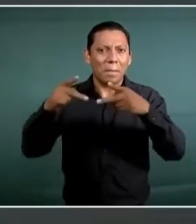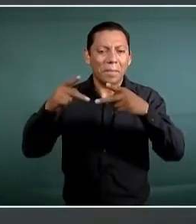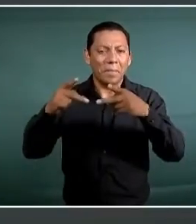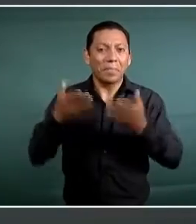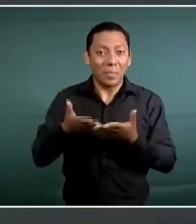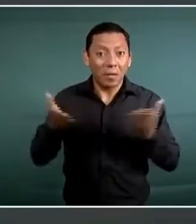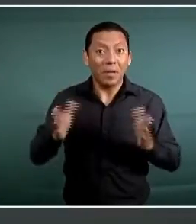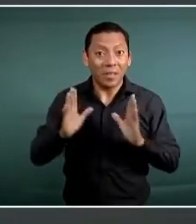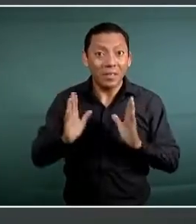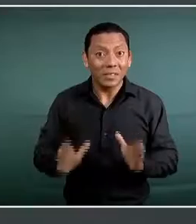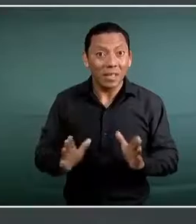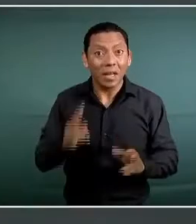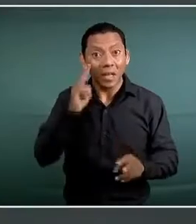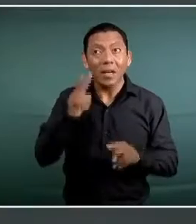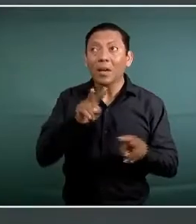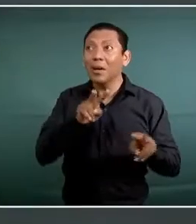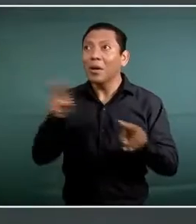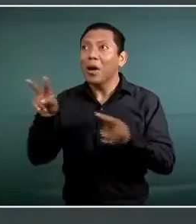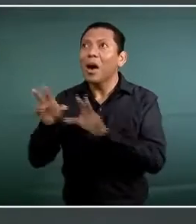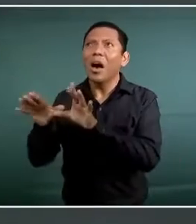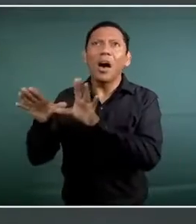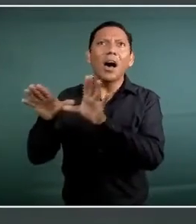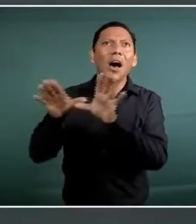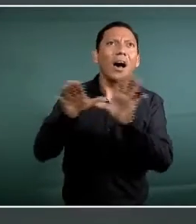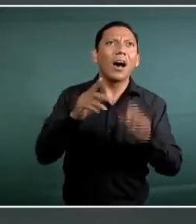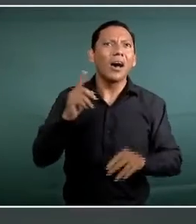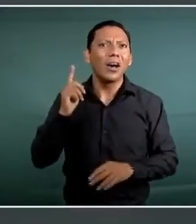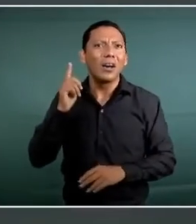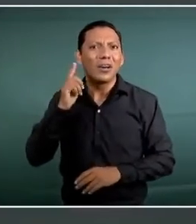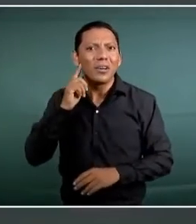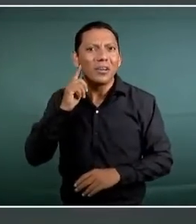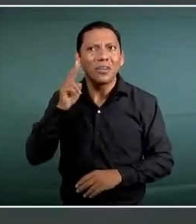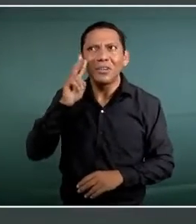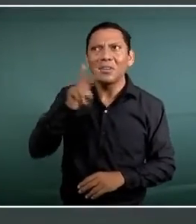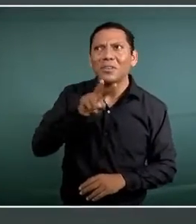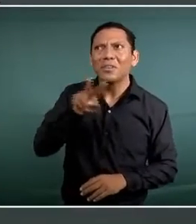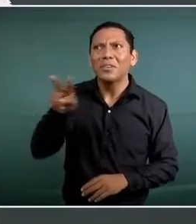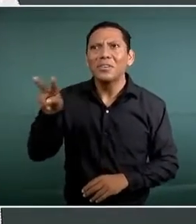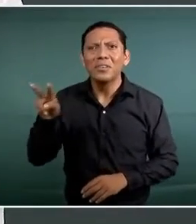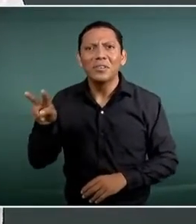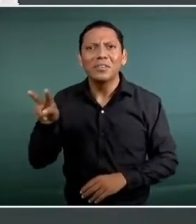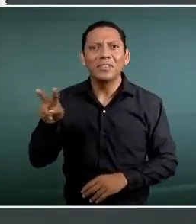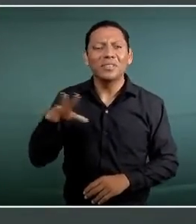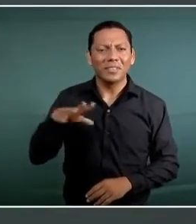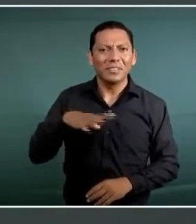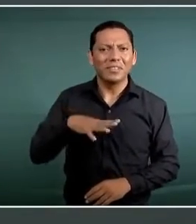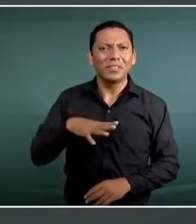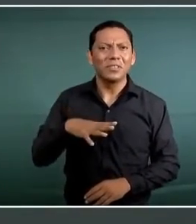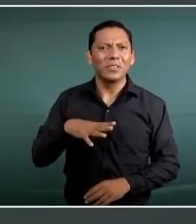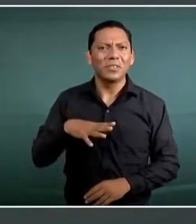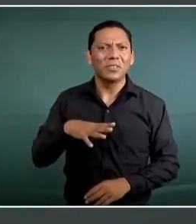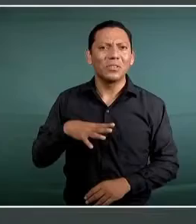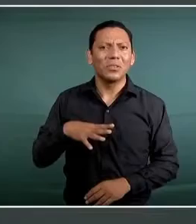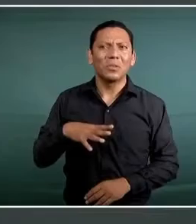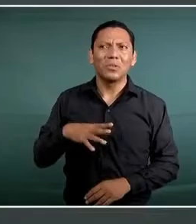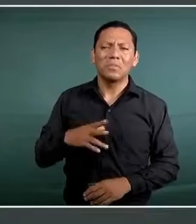Y ahora se pueden ver volando y son árboles, aves